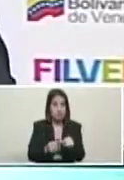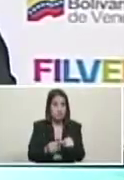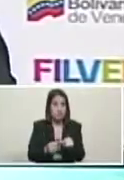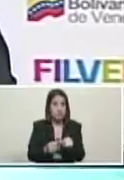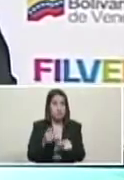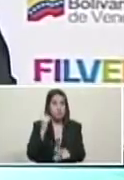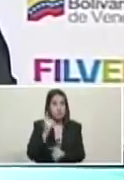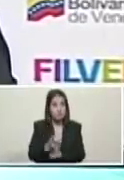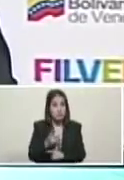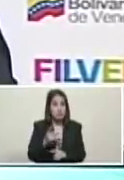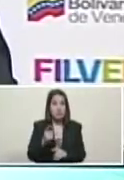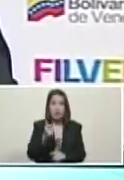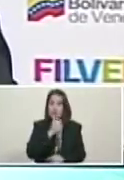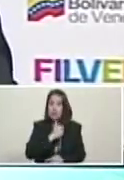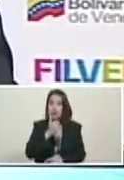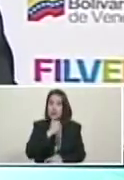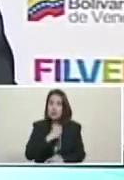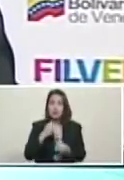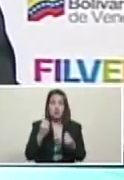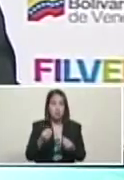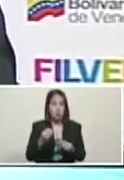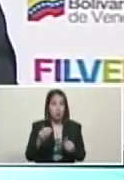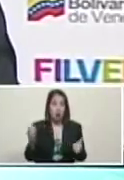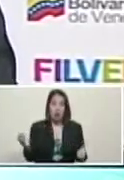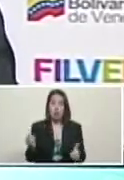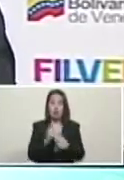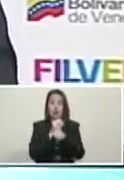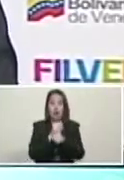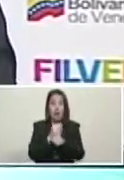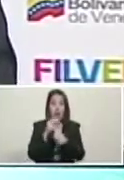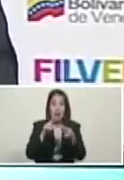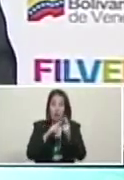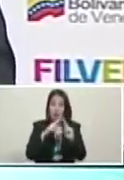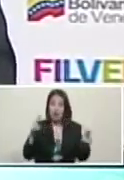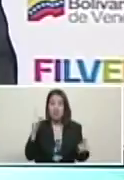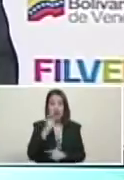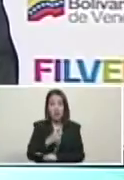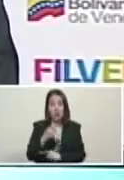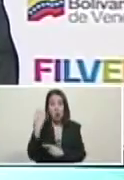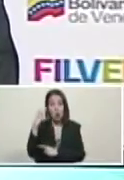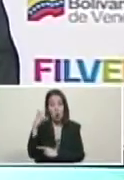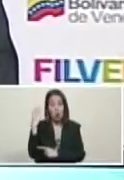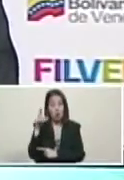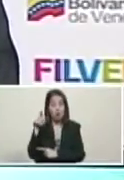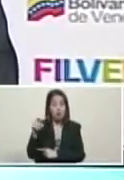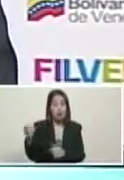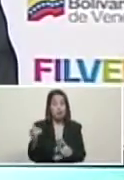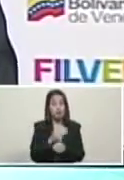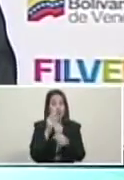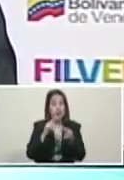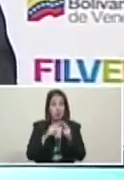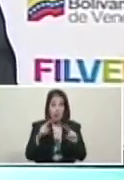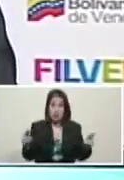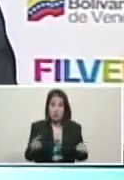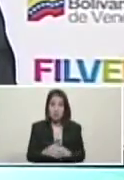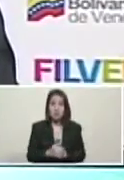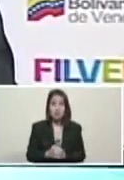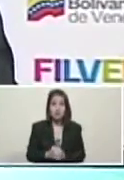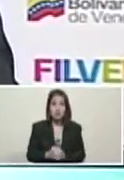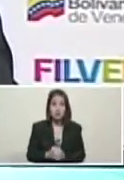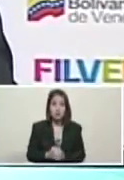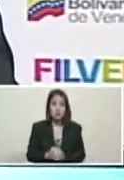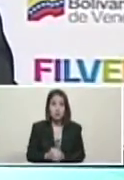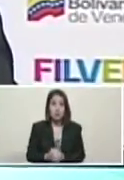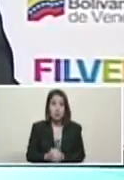empeño en que Colombia tiene que lograr la paz. La primera víctima de la guerra colombiana es la